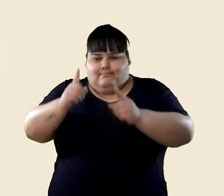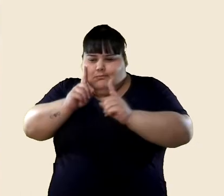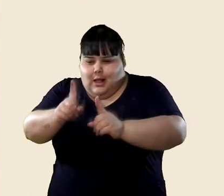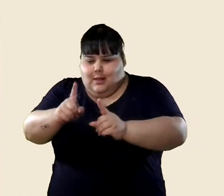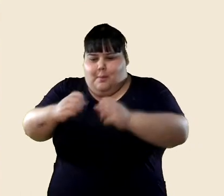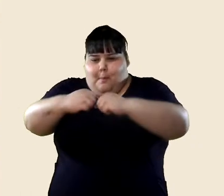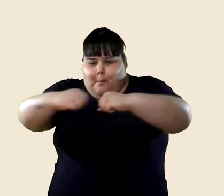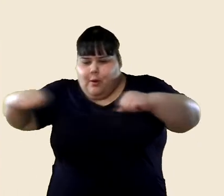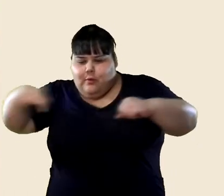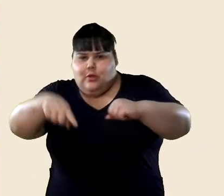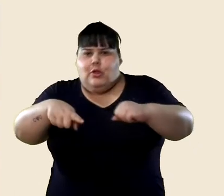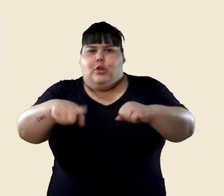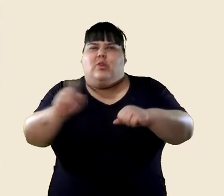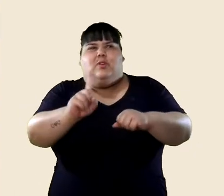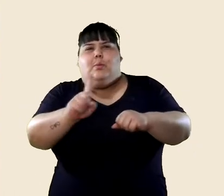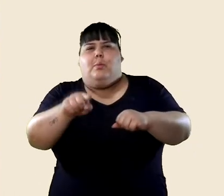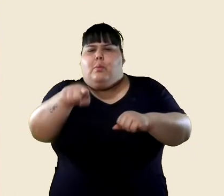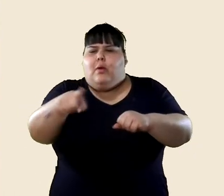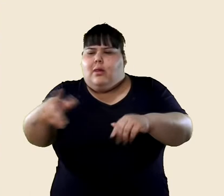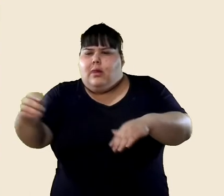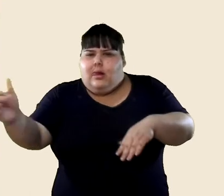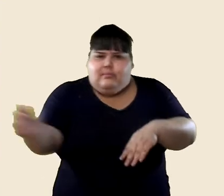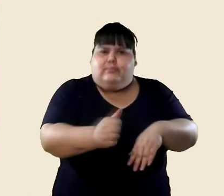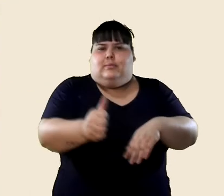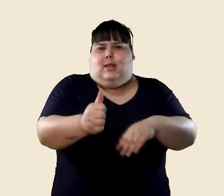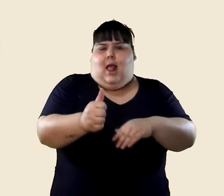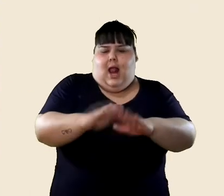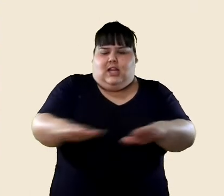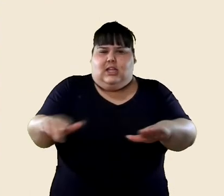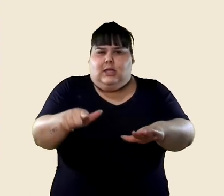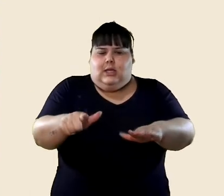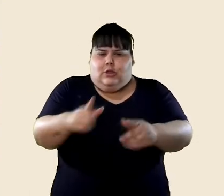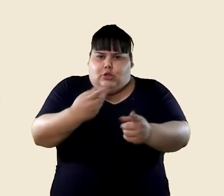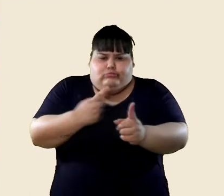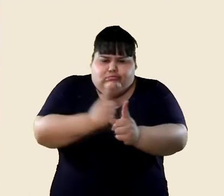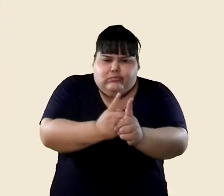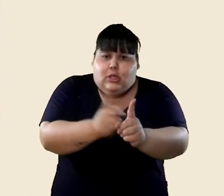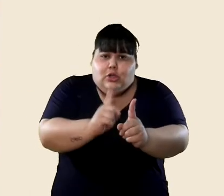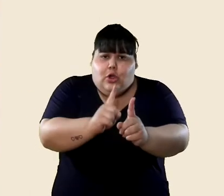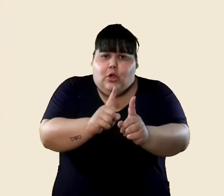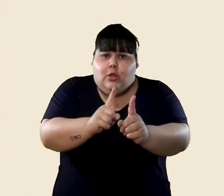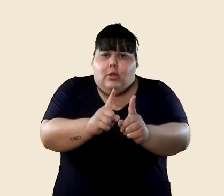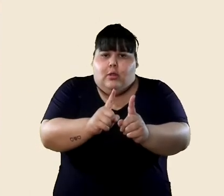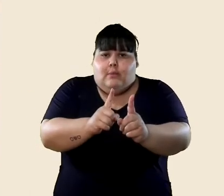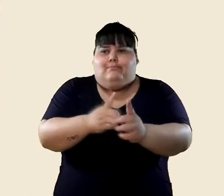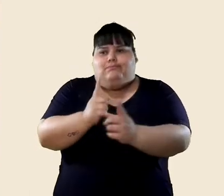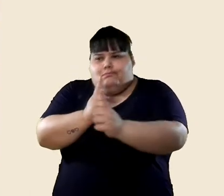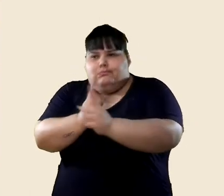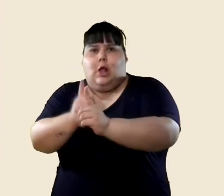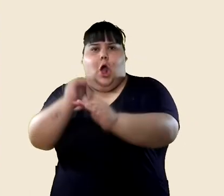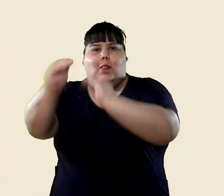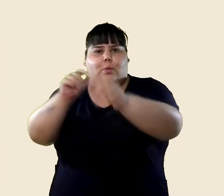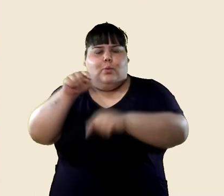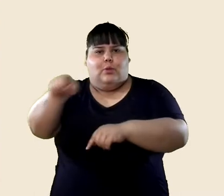al niño para que yo lo vea, vamos a hablar primero a ver qué está pasando, vamos a ver a ustedes como adultos qué les está